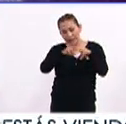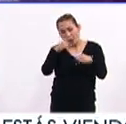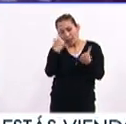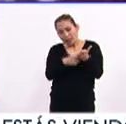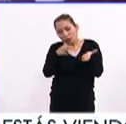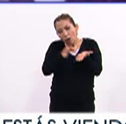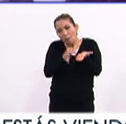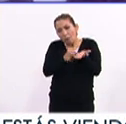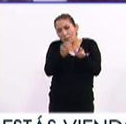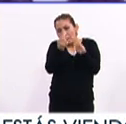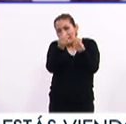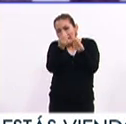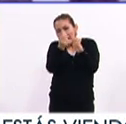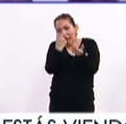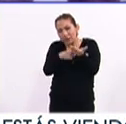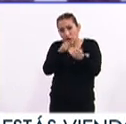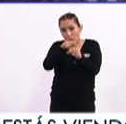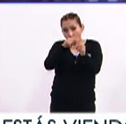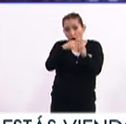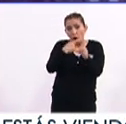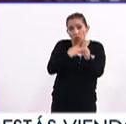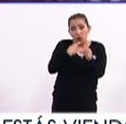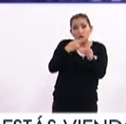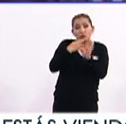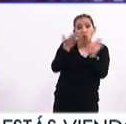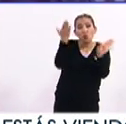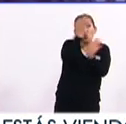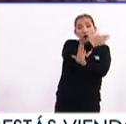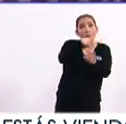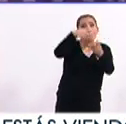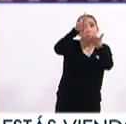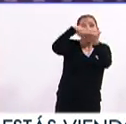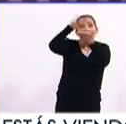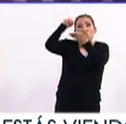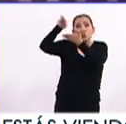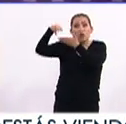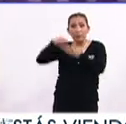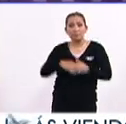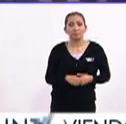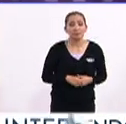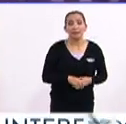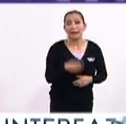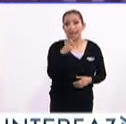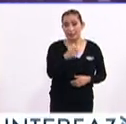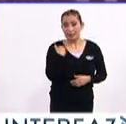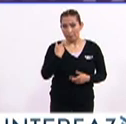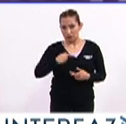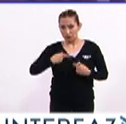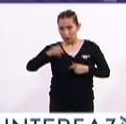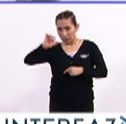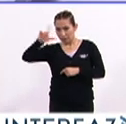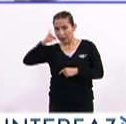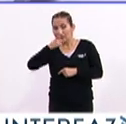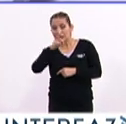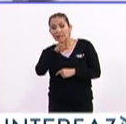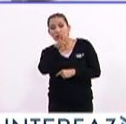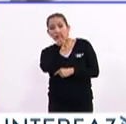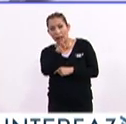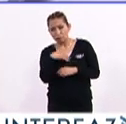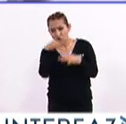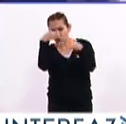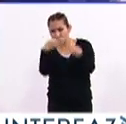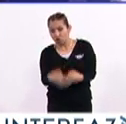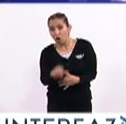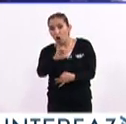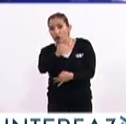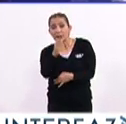magnetismo de minerales contenidos en los pigmentos rojos usados en la elaboración de pinturas murales. De acuerdo con los expertos, los resultados más reales